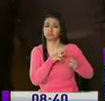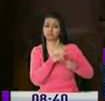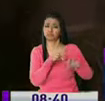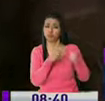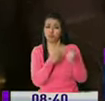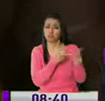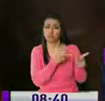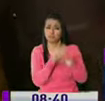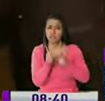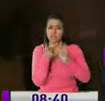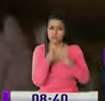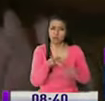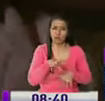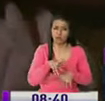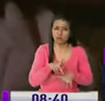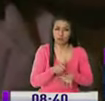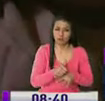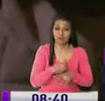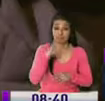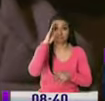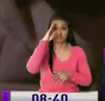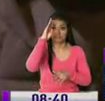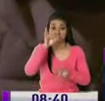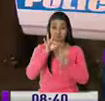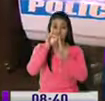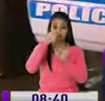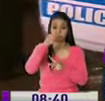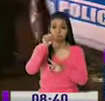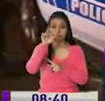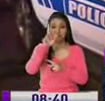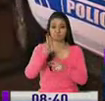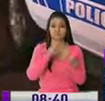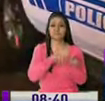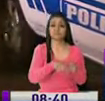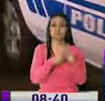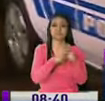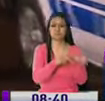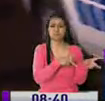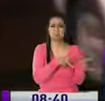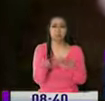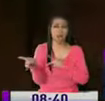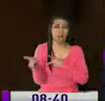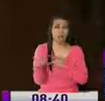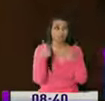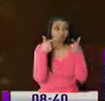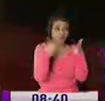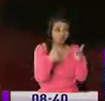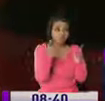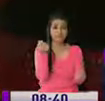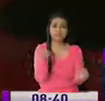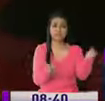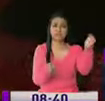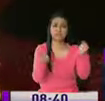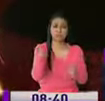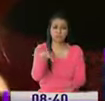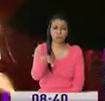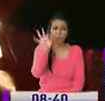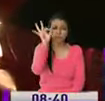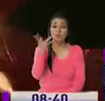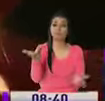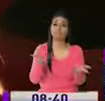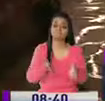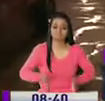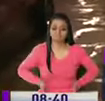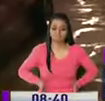delictivo. Con el apoyo de elementos del GIR pusieron en ejecución el operativo de rastreo logrando identificar al vehículo cuando circulaba por la